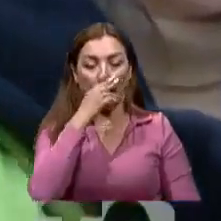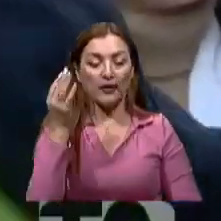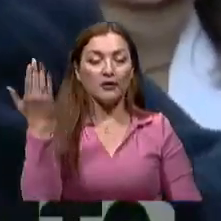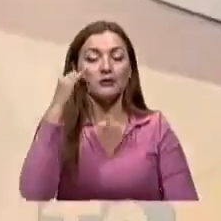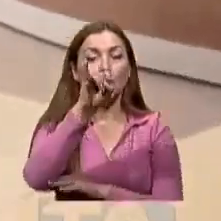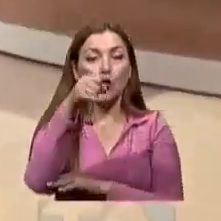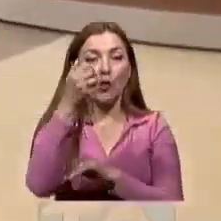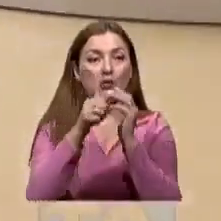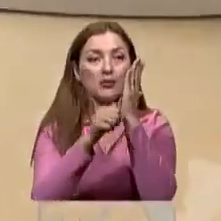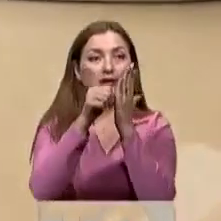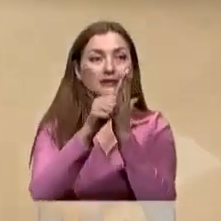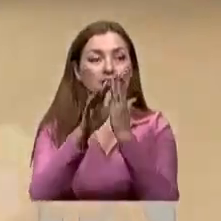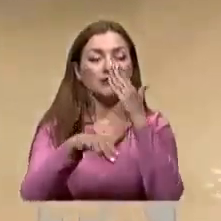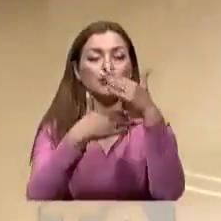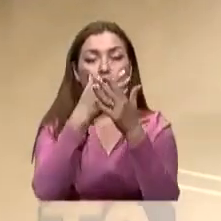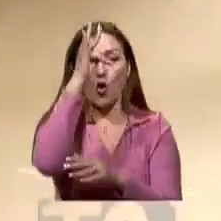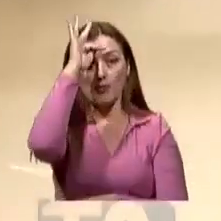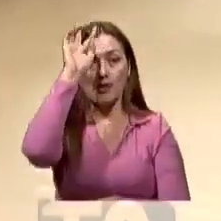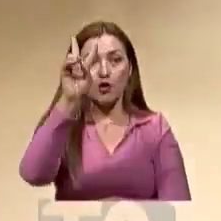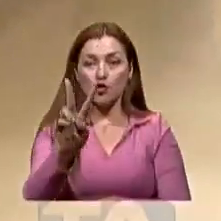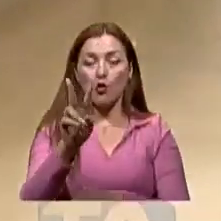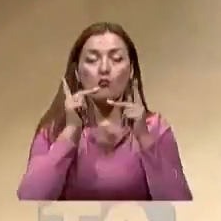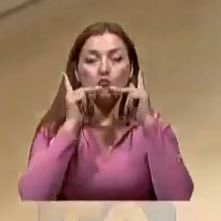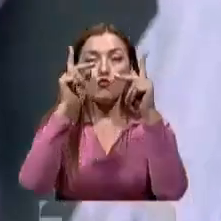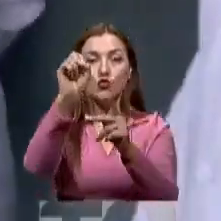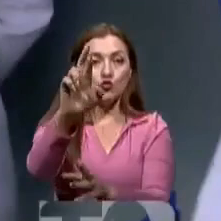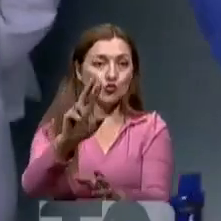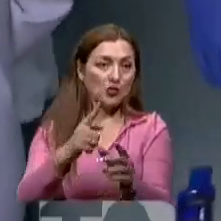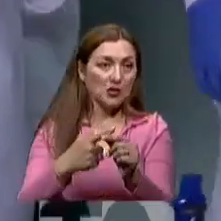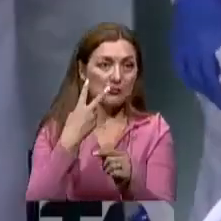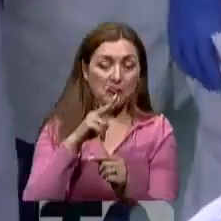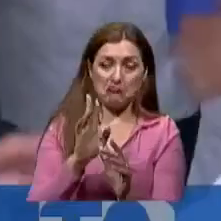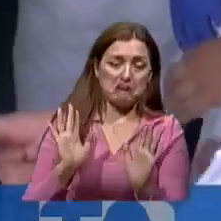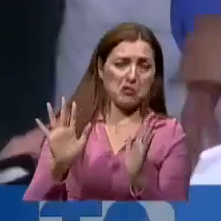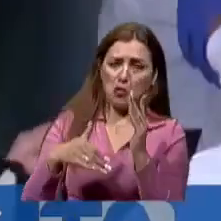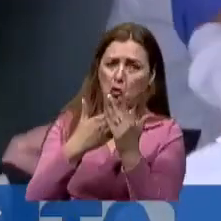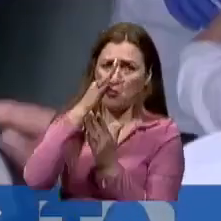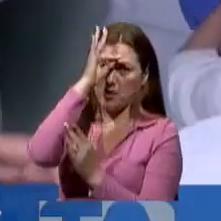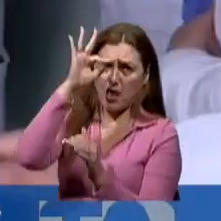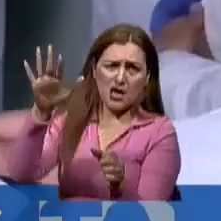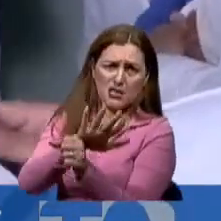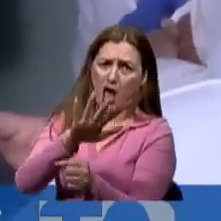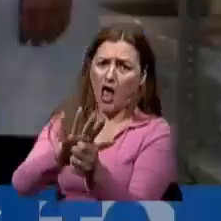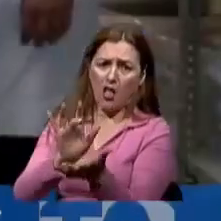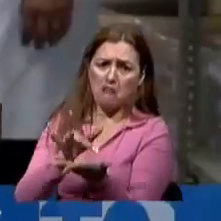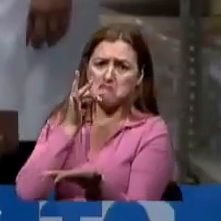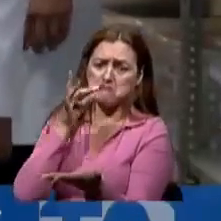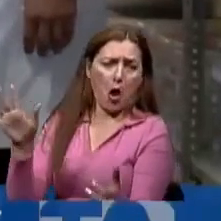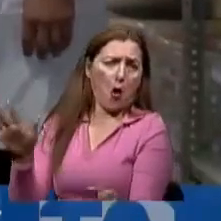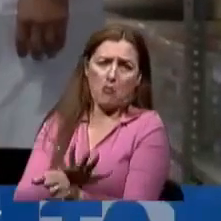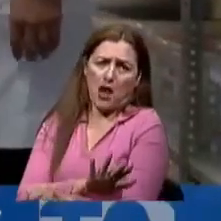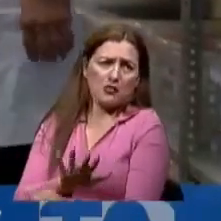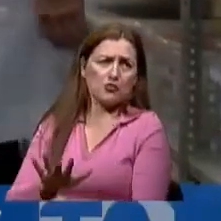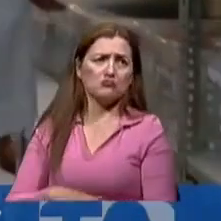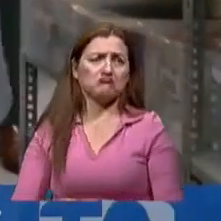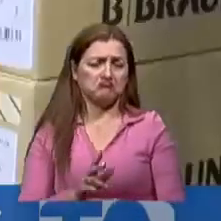Franklin encalada recorrió dos hospitales públicos del sur de Quito ahí aseveró que los hospitales de la red pública del país están